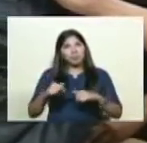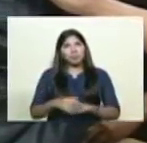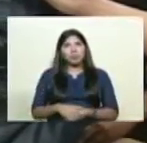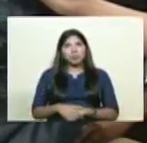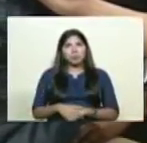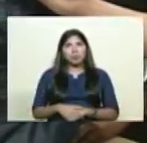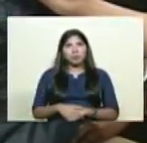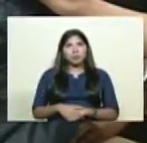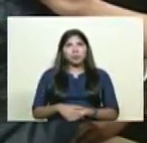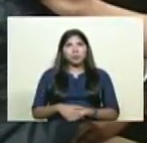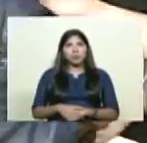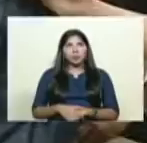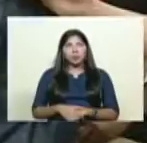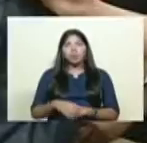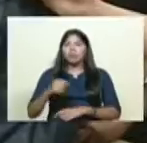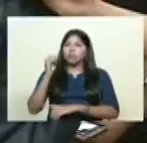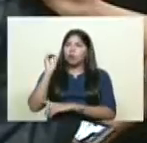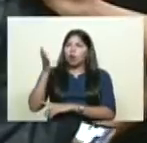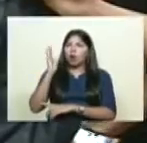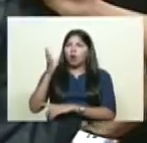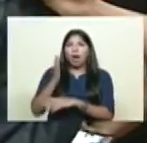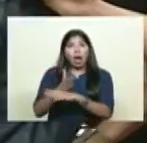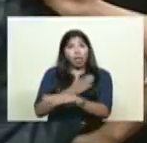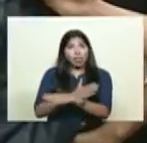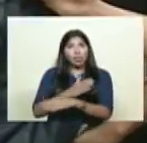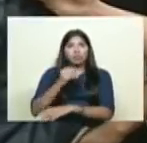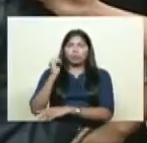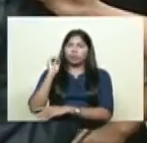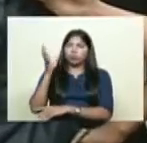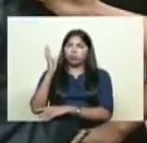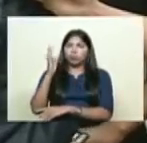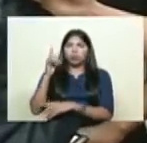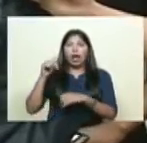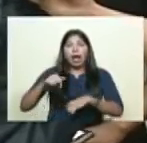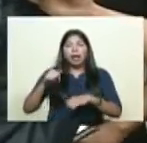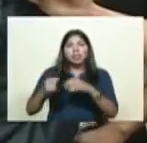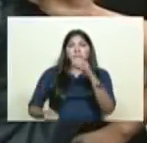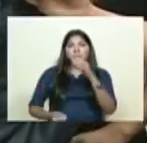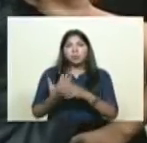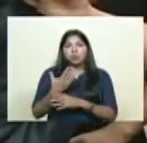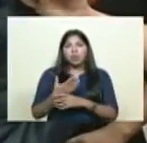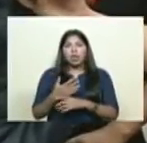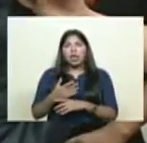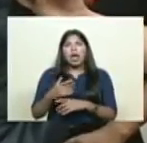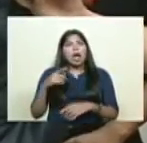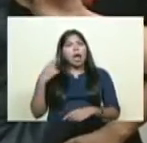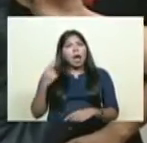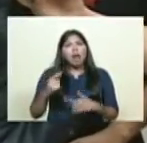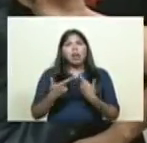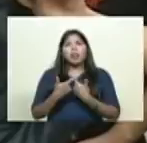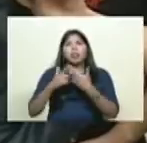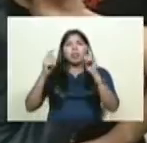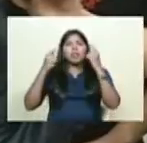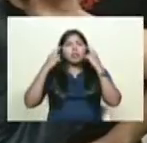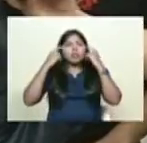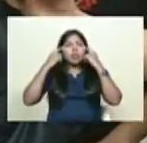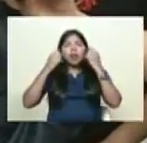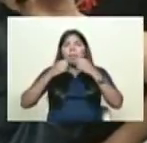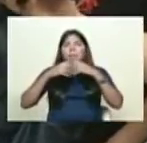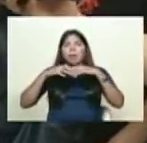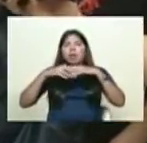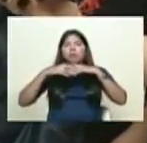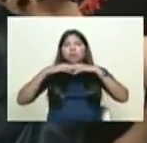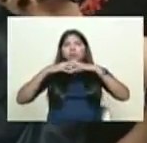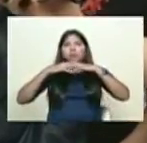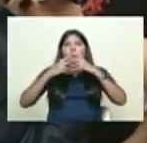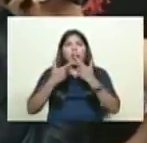espacios. Usted hablaba en su ponencia de la creación en Venezuela que no se detiene, que hay libertad plena de creación y de esas propuestas que ustedes han